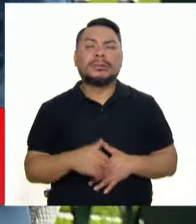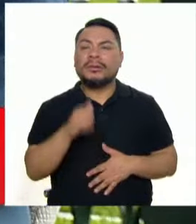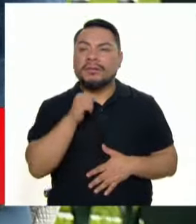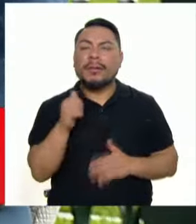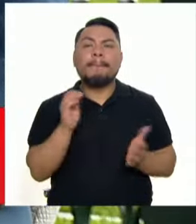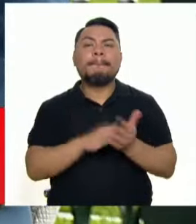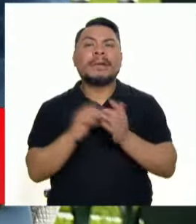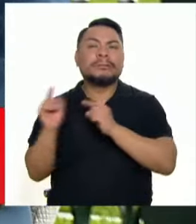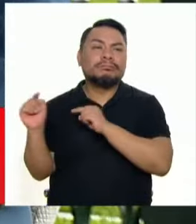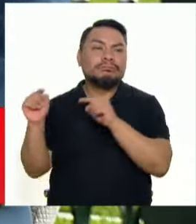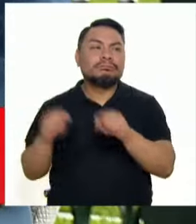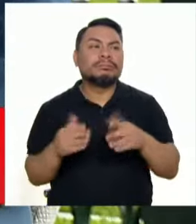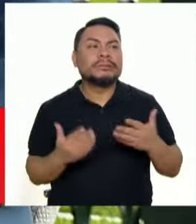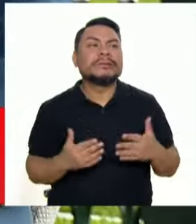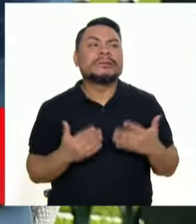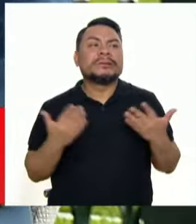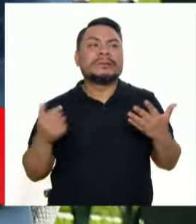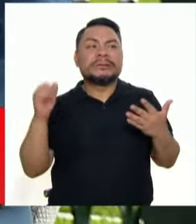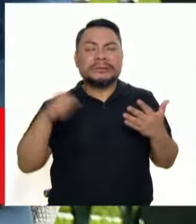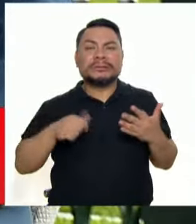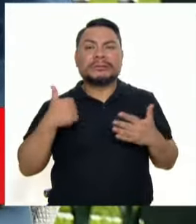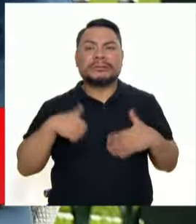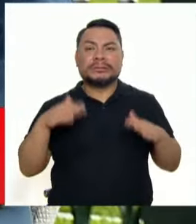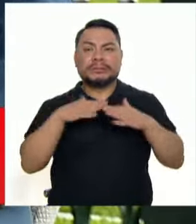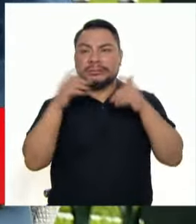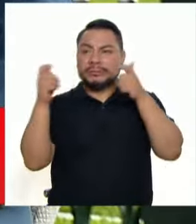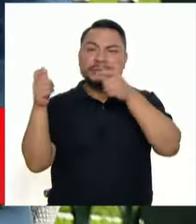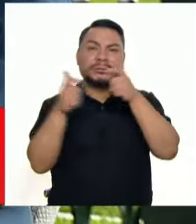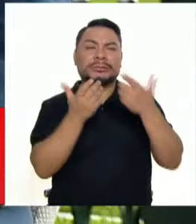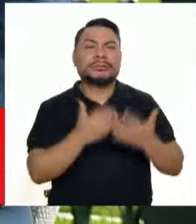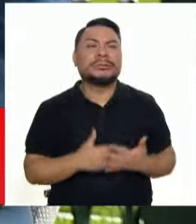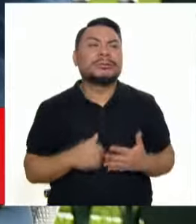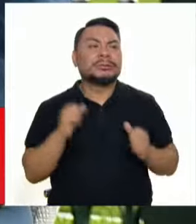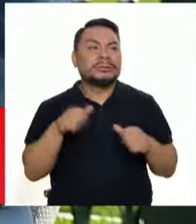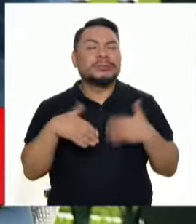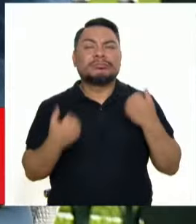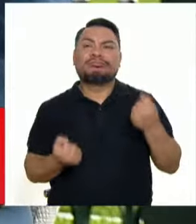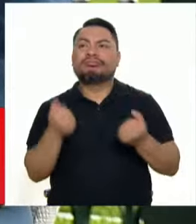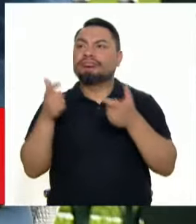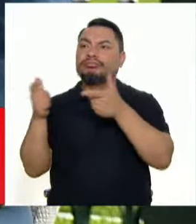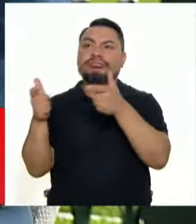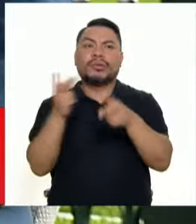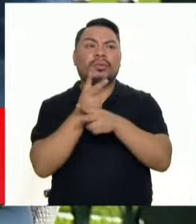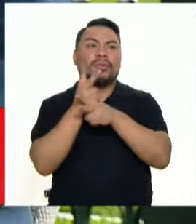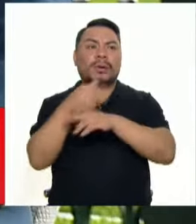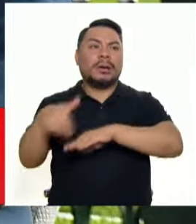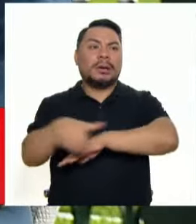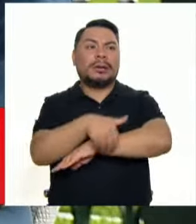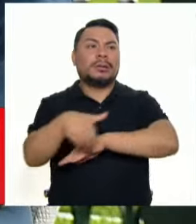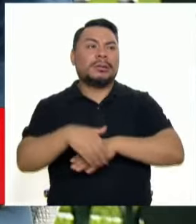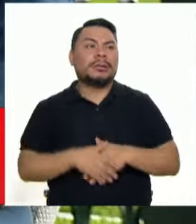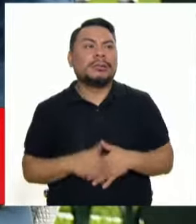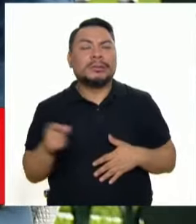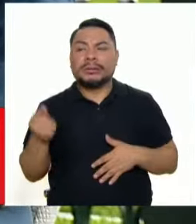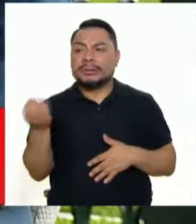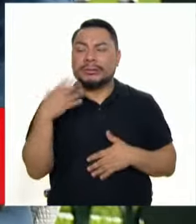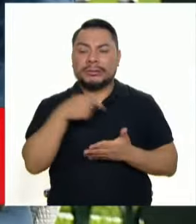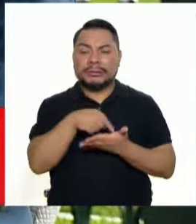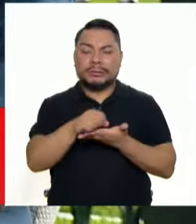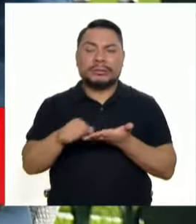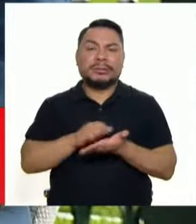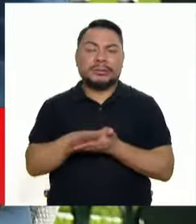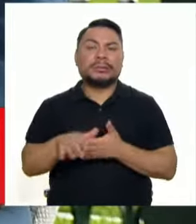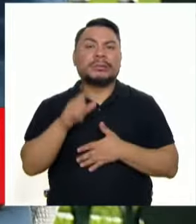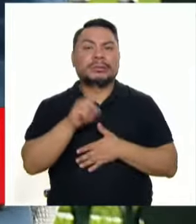mayor presencia, digamos, de serenazgo, que estén patrullando en las calles. Está hablando que en Semana Santa